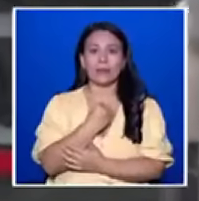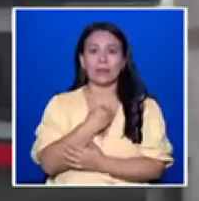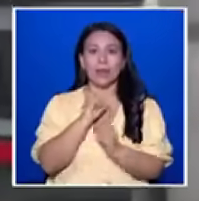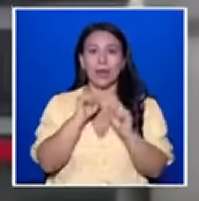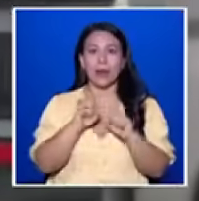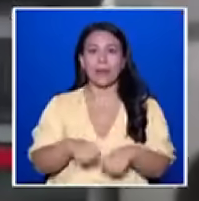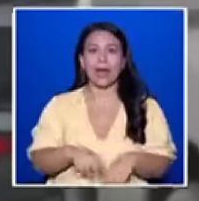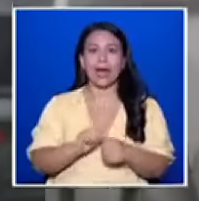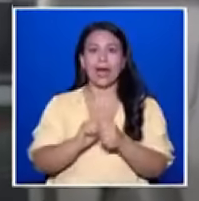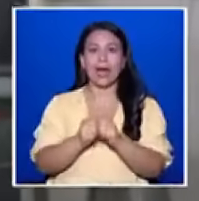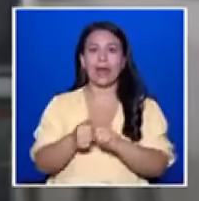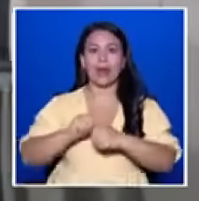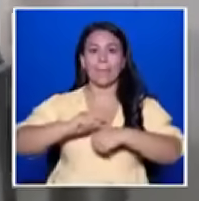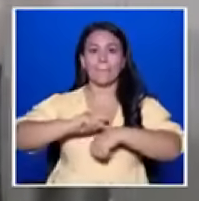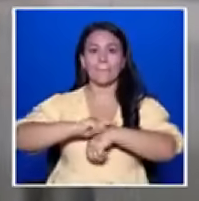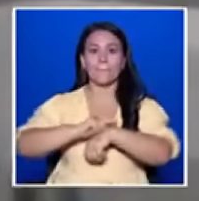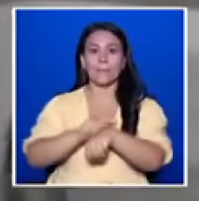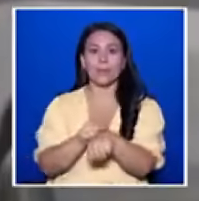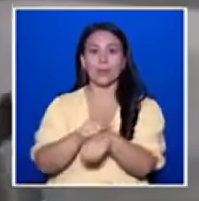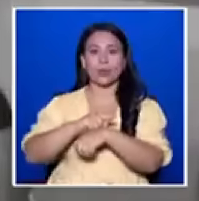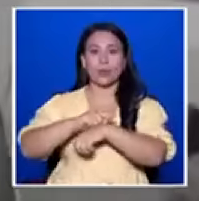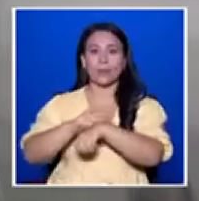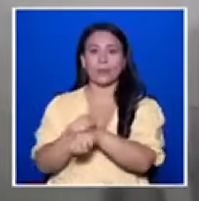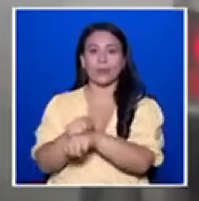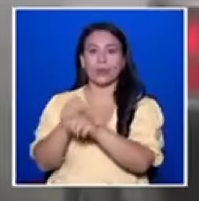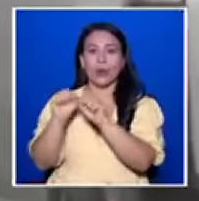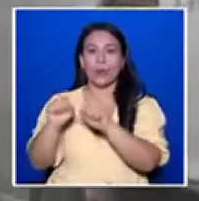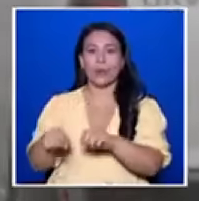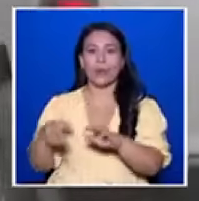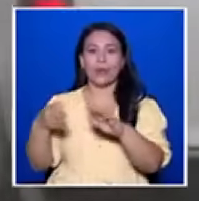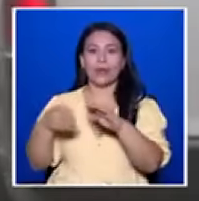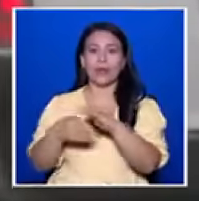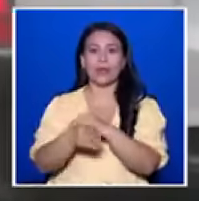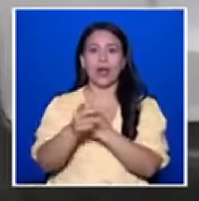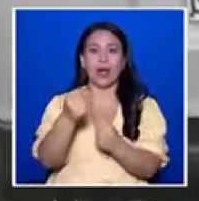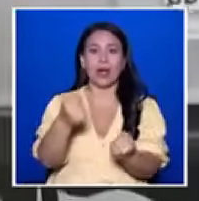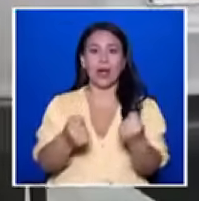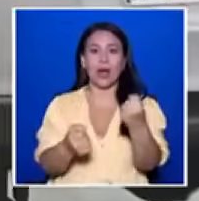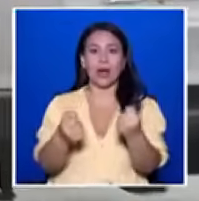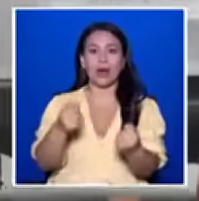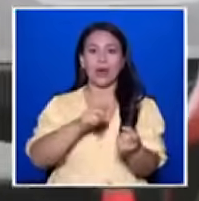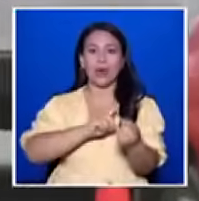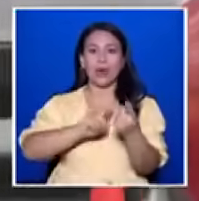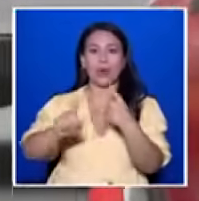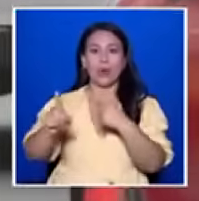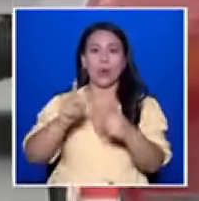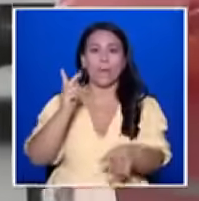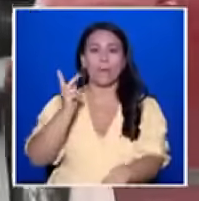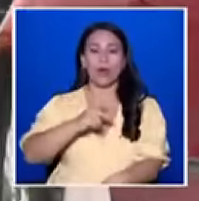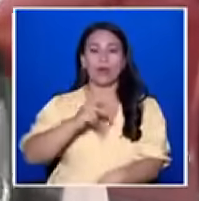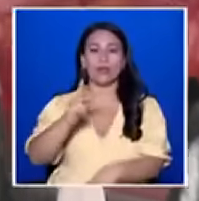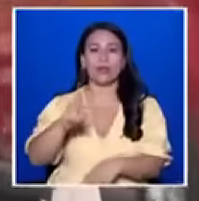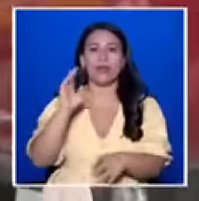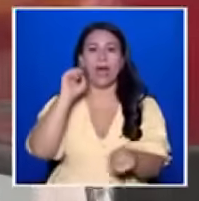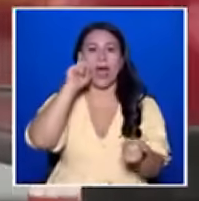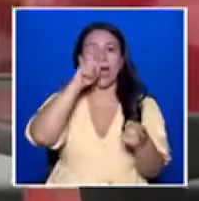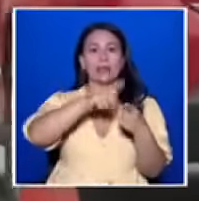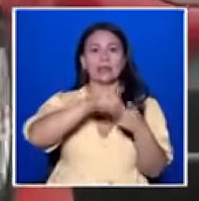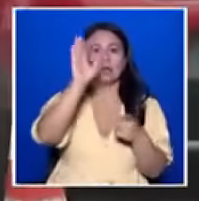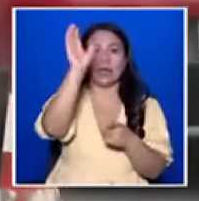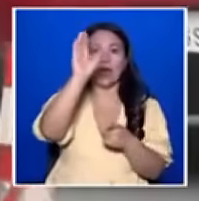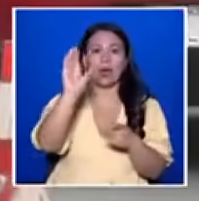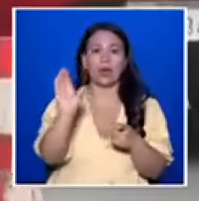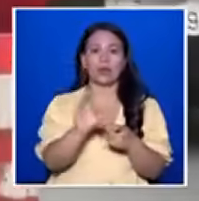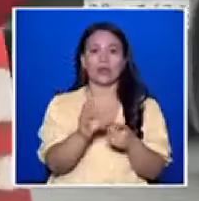cada minuto, ellos permiten el ingreso de los vehículos de Portete hacia la Vía La Costa,